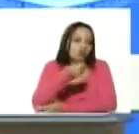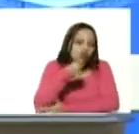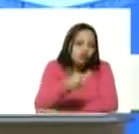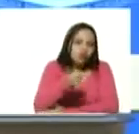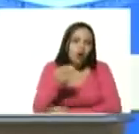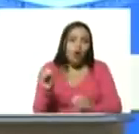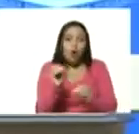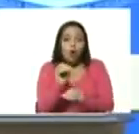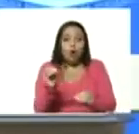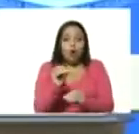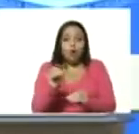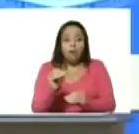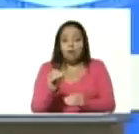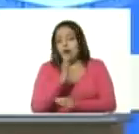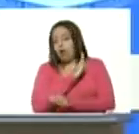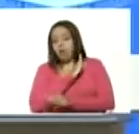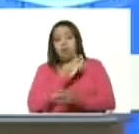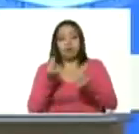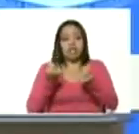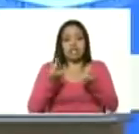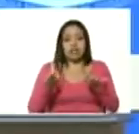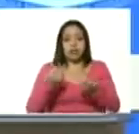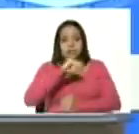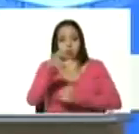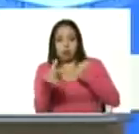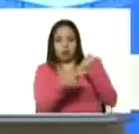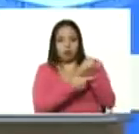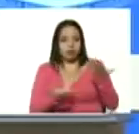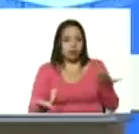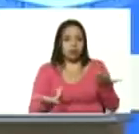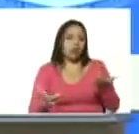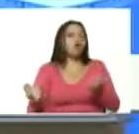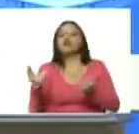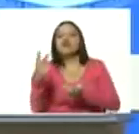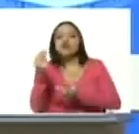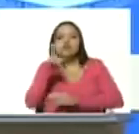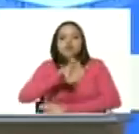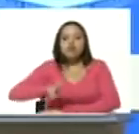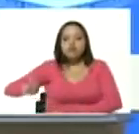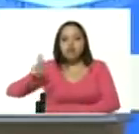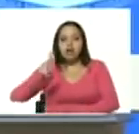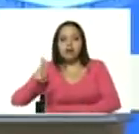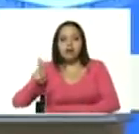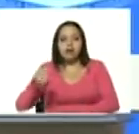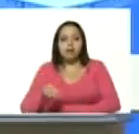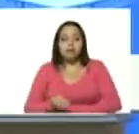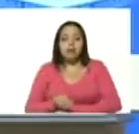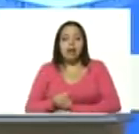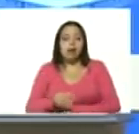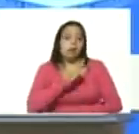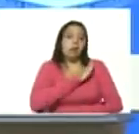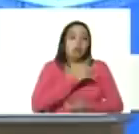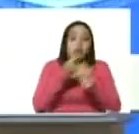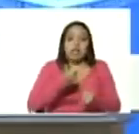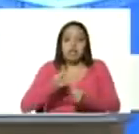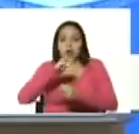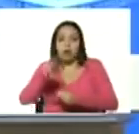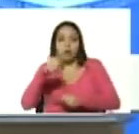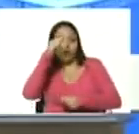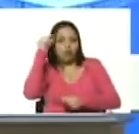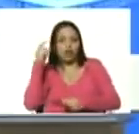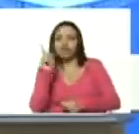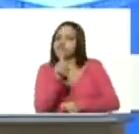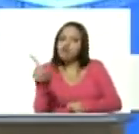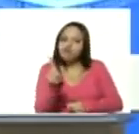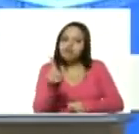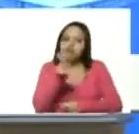usar para los gastos personales de Juan Guaidó, no se va a usar para los gastos particulares de Julio Borges, no, se va a usar para comprar las vacunas que el